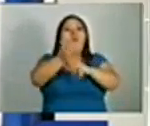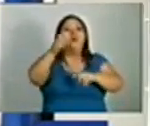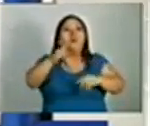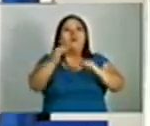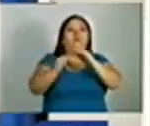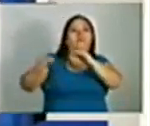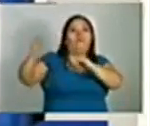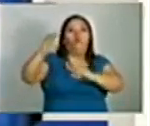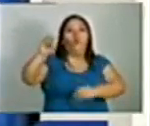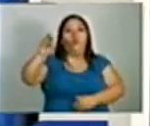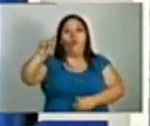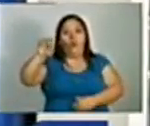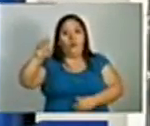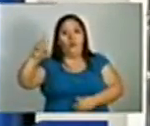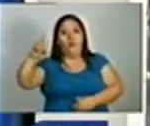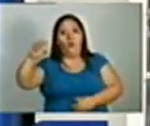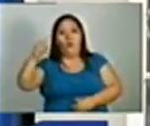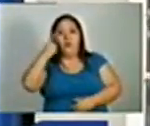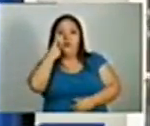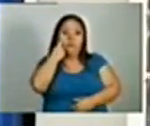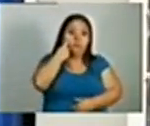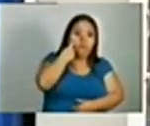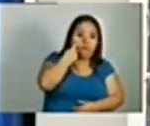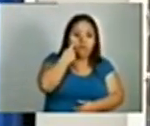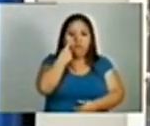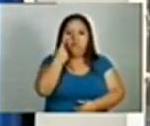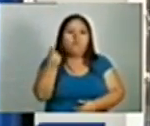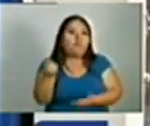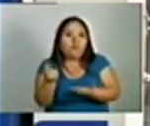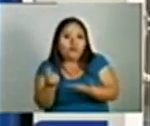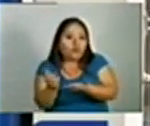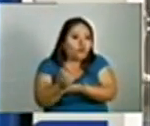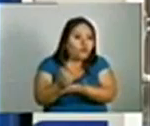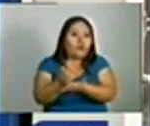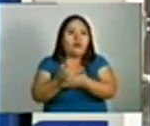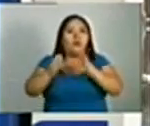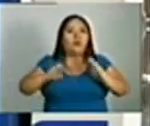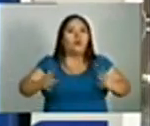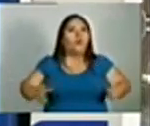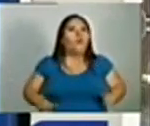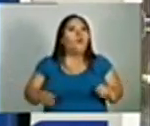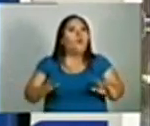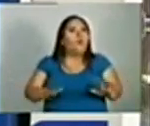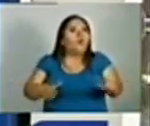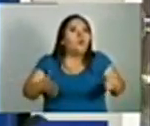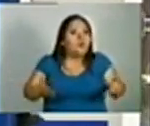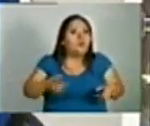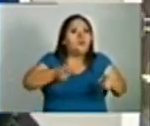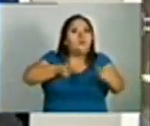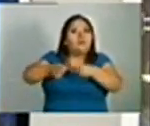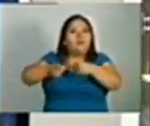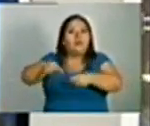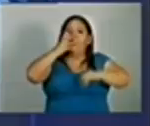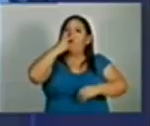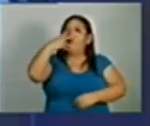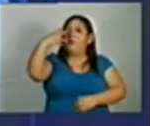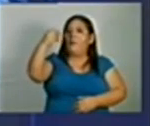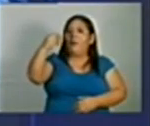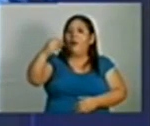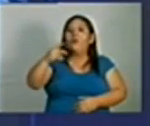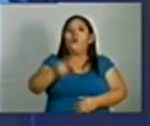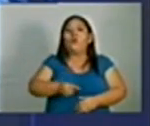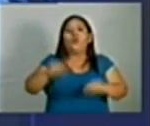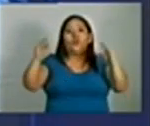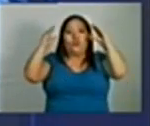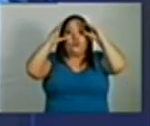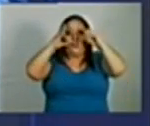Corte de Cuentas es la fiscalización de los fondos del Estado, cómo se están manejando el dinero de los salvadoreños. El